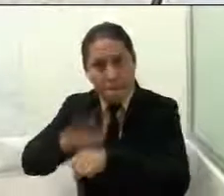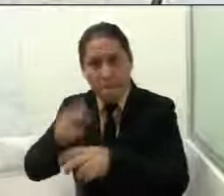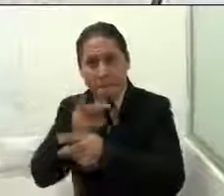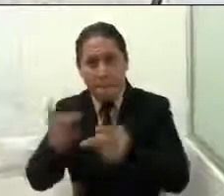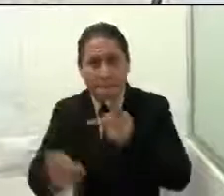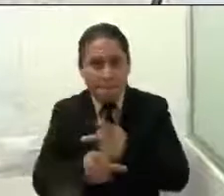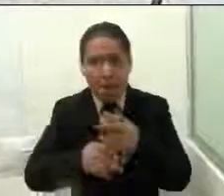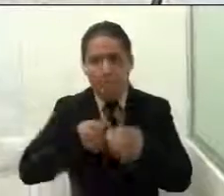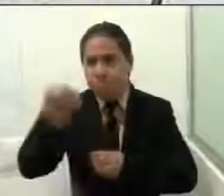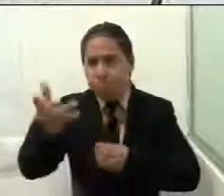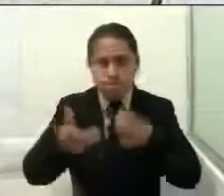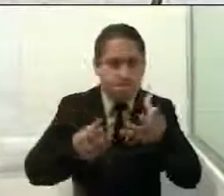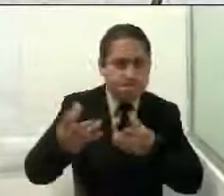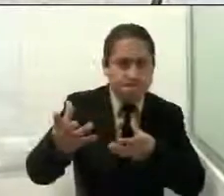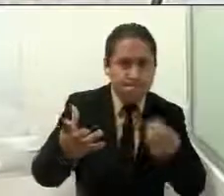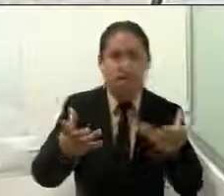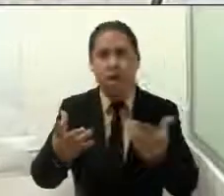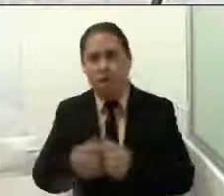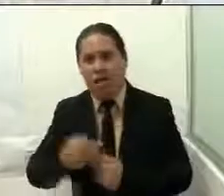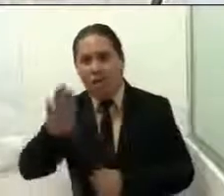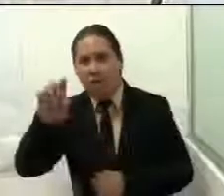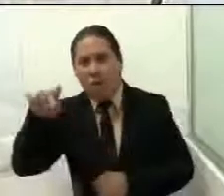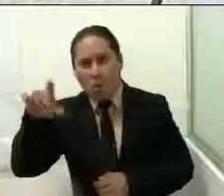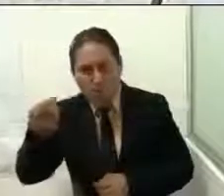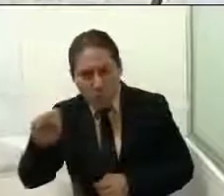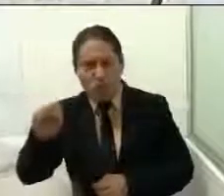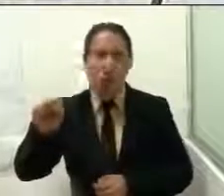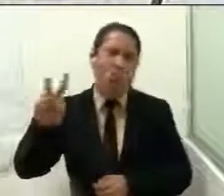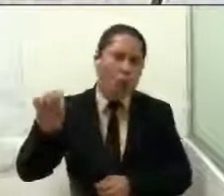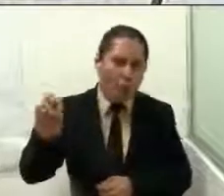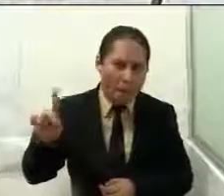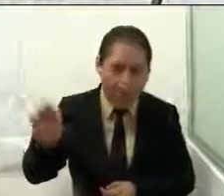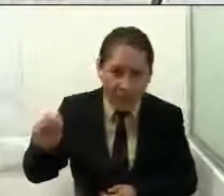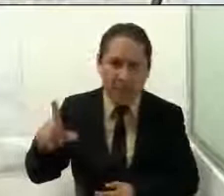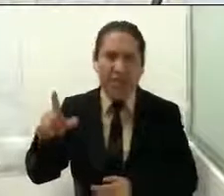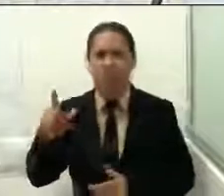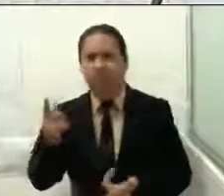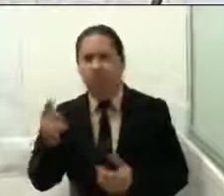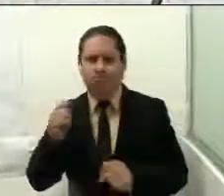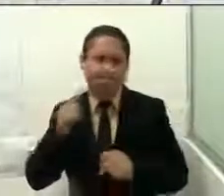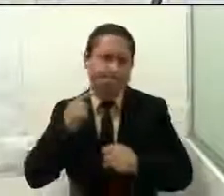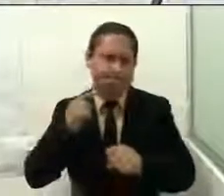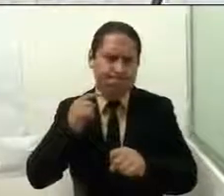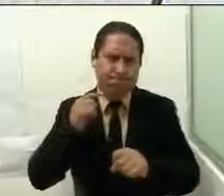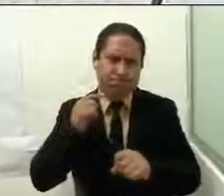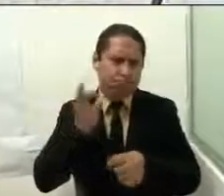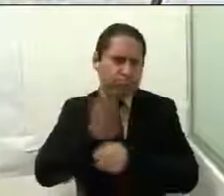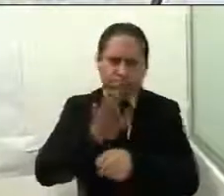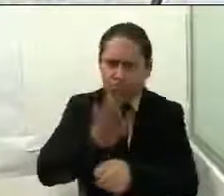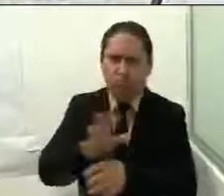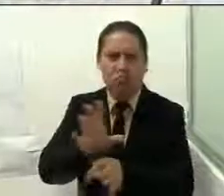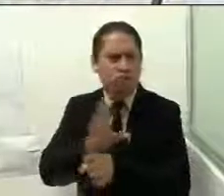de bovinos y ovinos chiapanecos con menores restricciones con otras entidades del